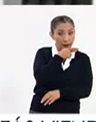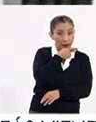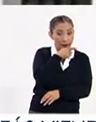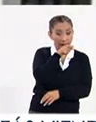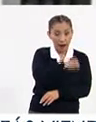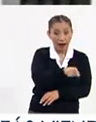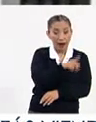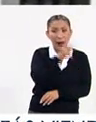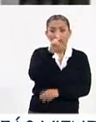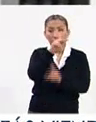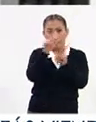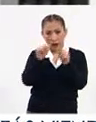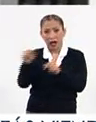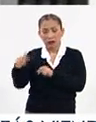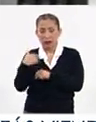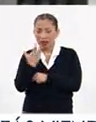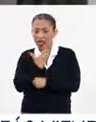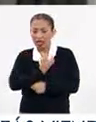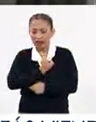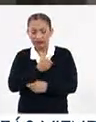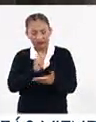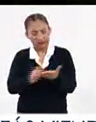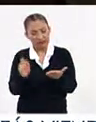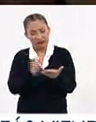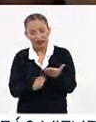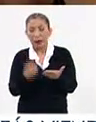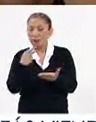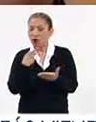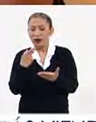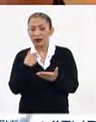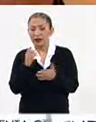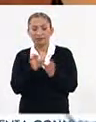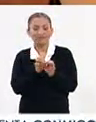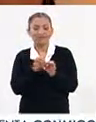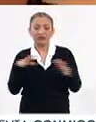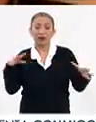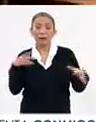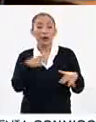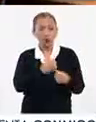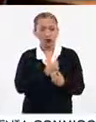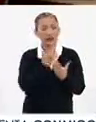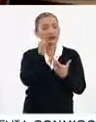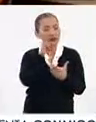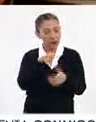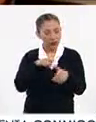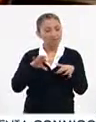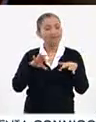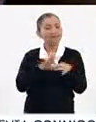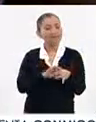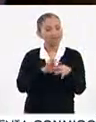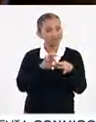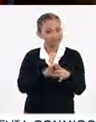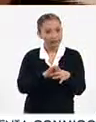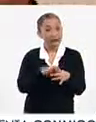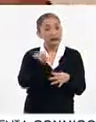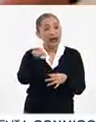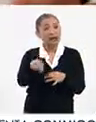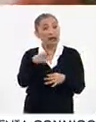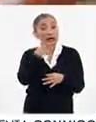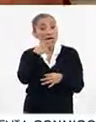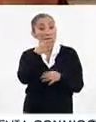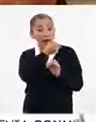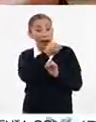Paz estaba verdaderamente apesadumbrado y escribió: la política nos separó, pero la poesía siempre nos mantuvo unidos. Y esa